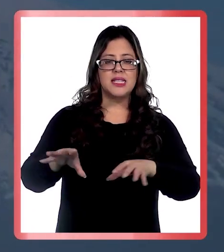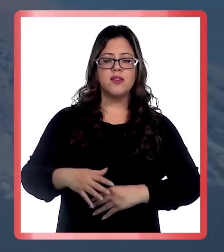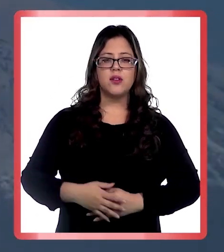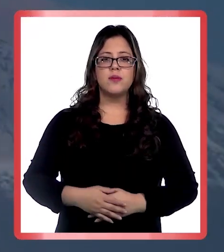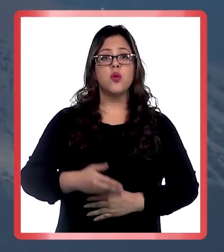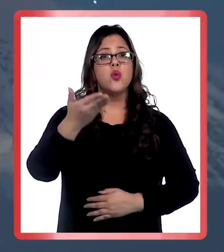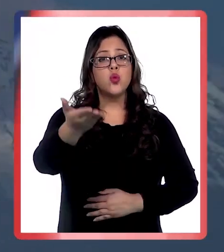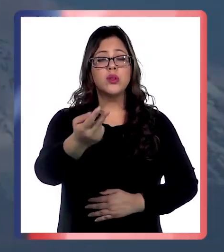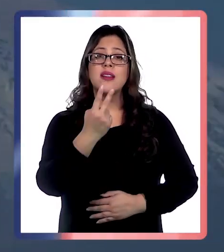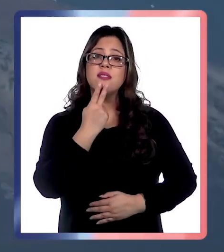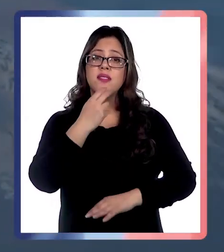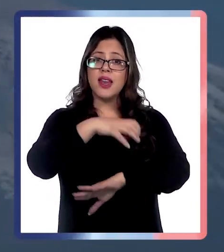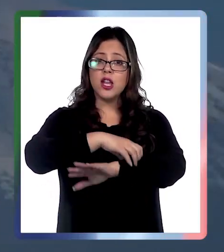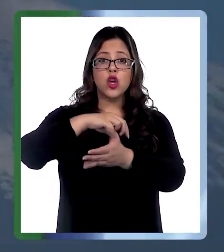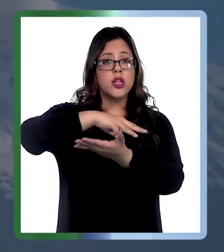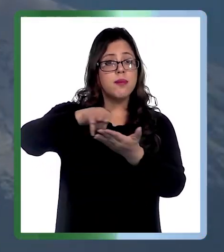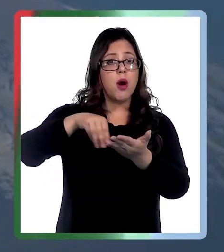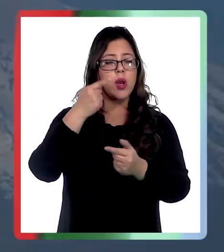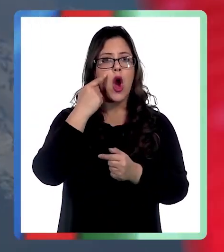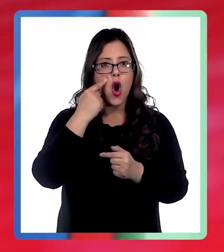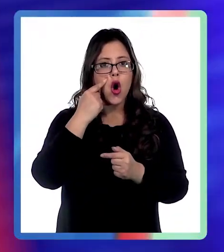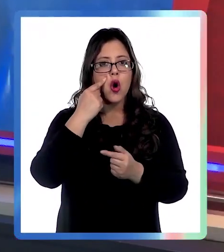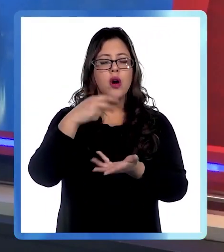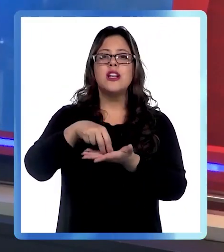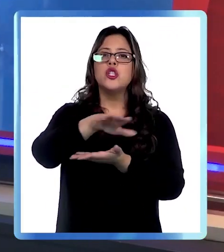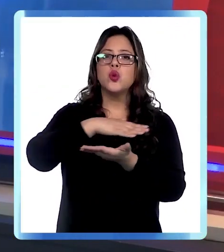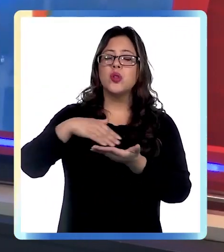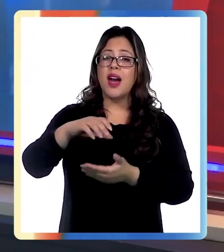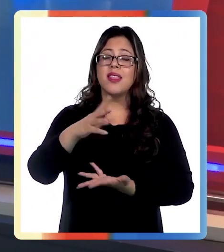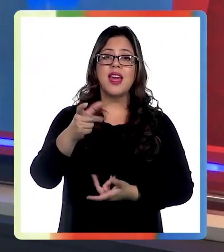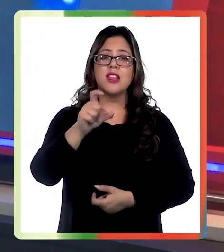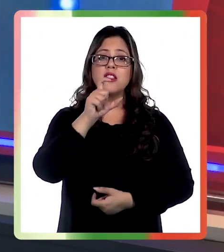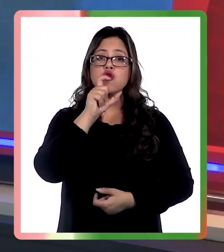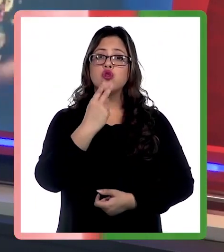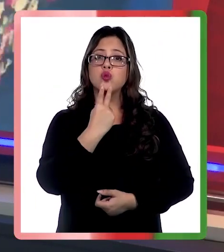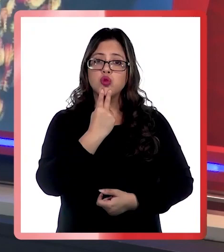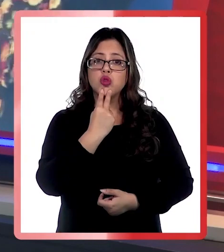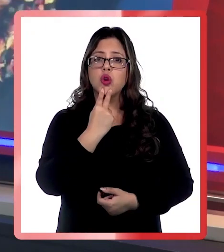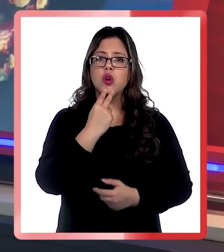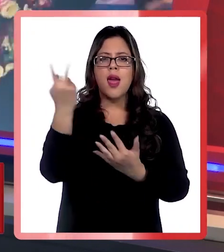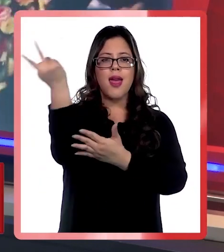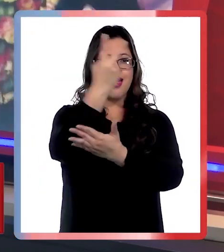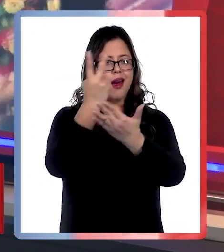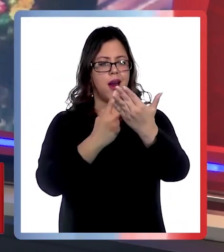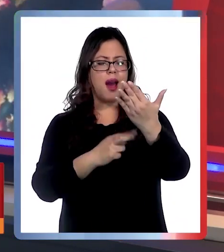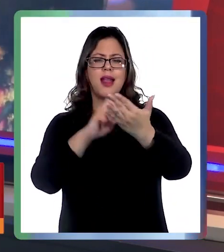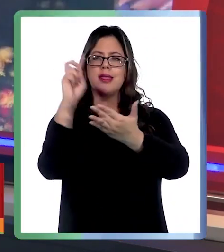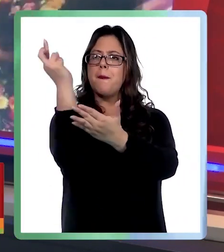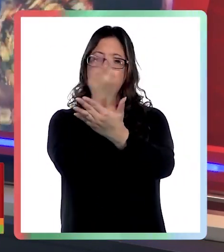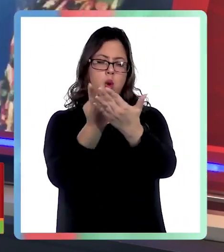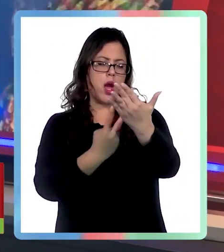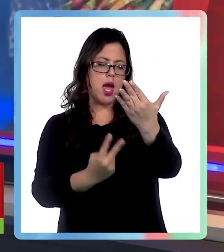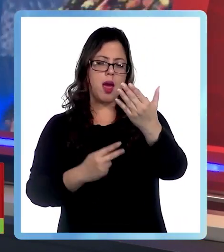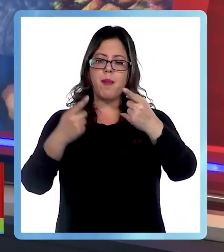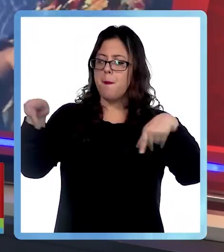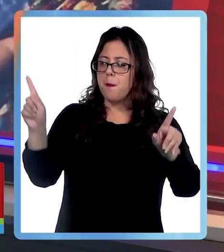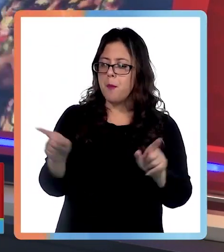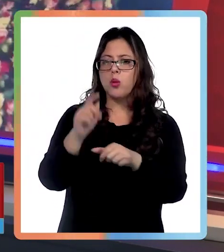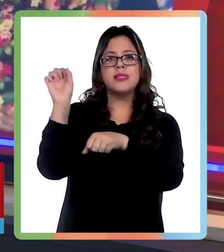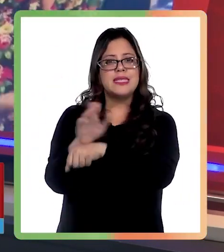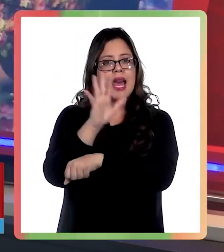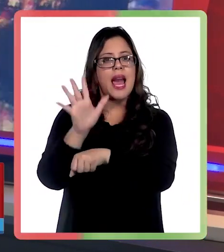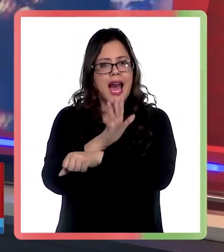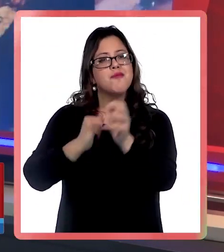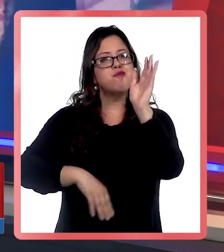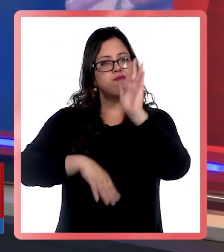más activo de chile si usted vive en el maule ponga atención la ciudad de Constitución